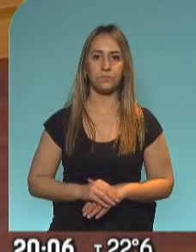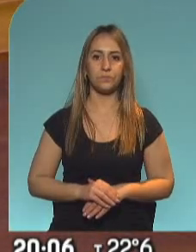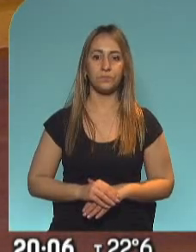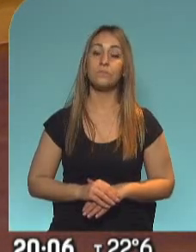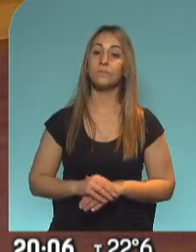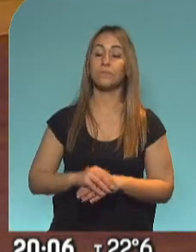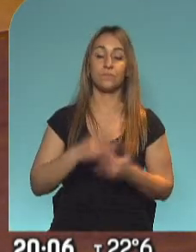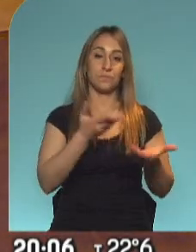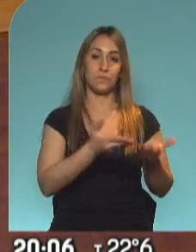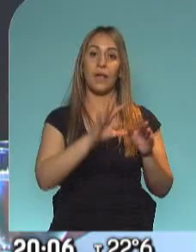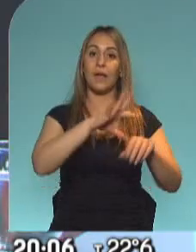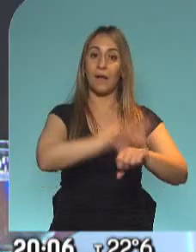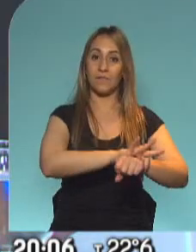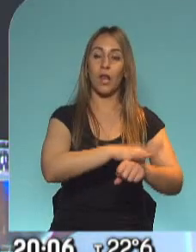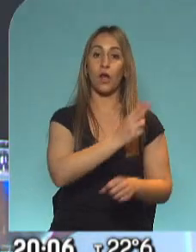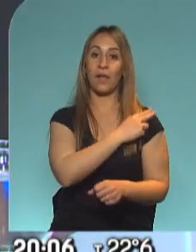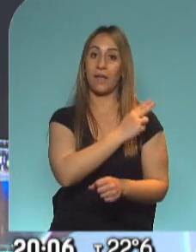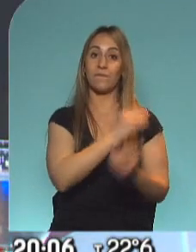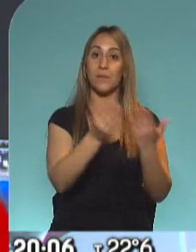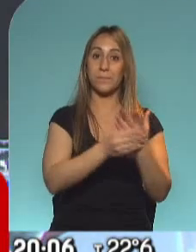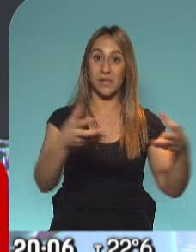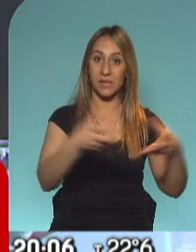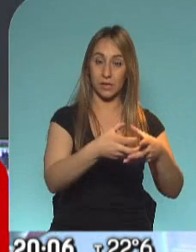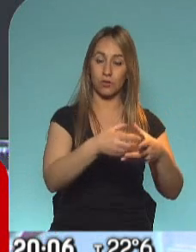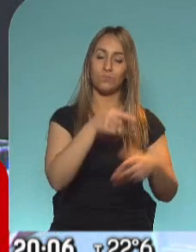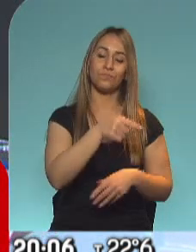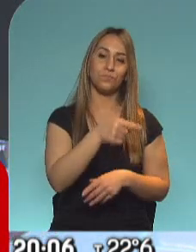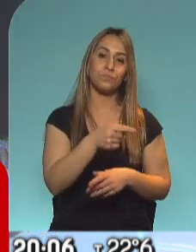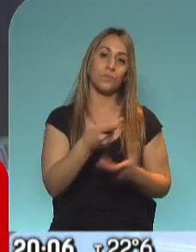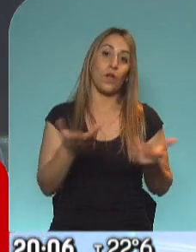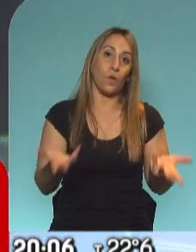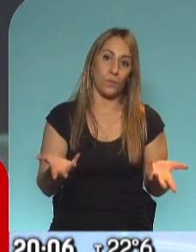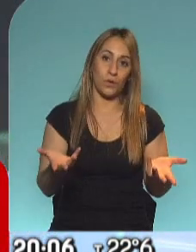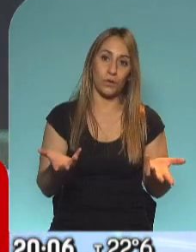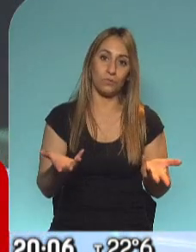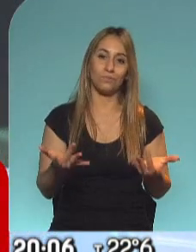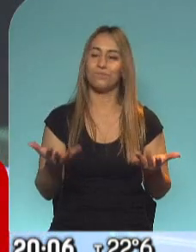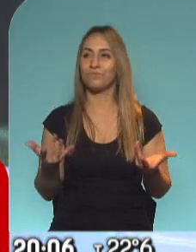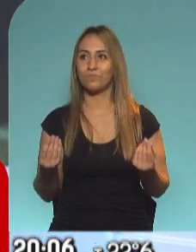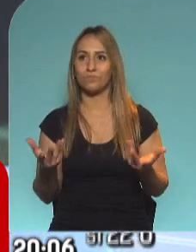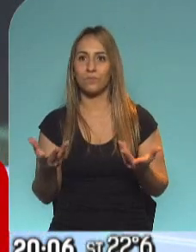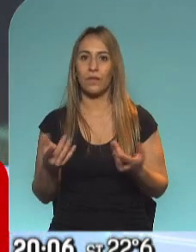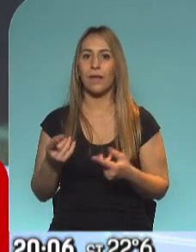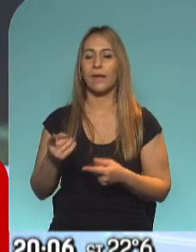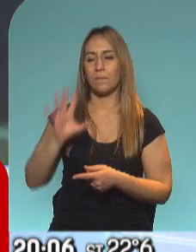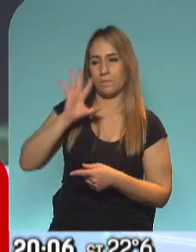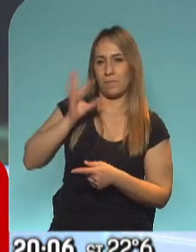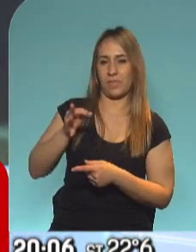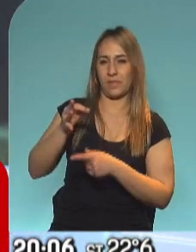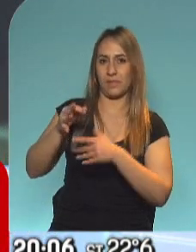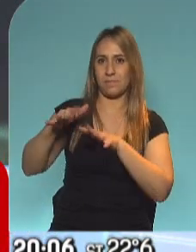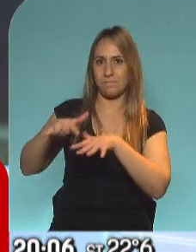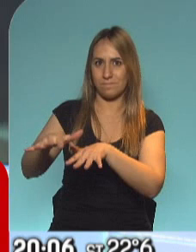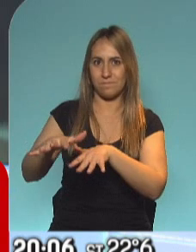Allí Santiago Cafiero, entonces, el jefe de gabinete. ¿Qué otras repercusiones? A ver, era obvio el color o el tinte de las